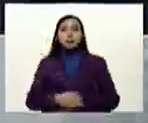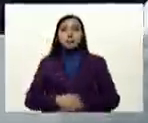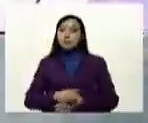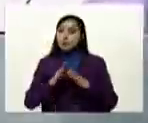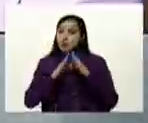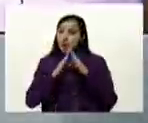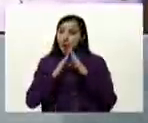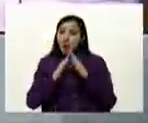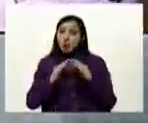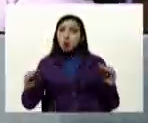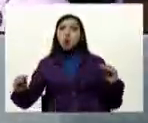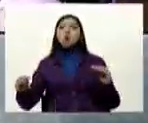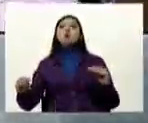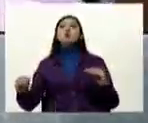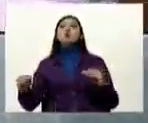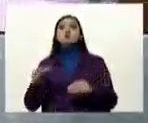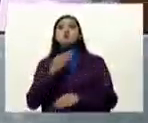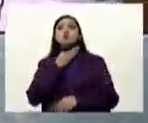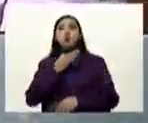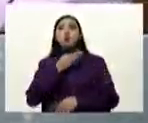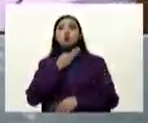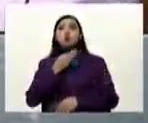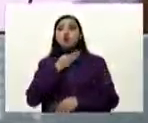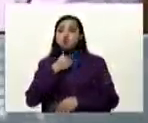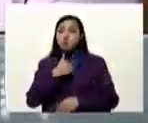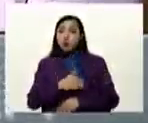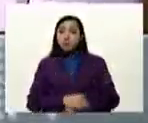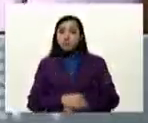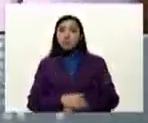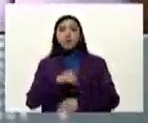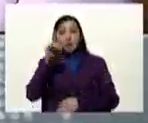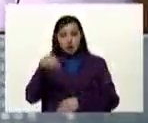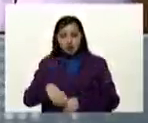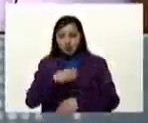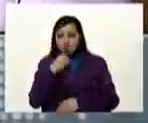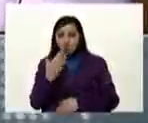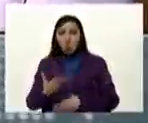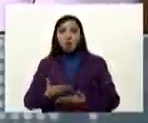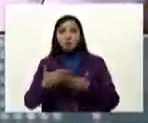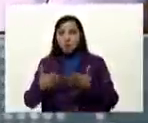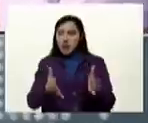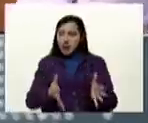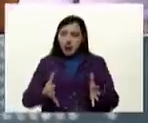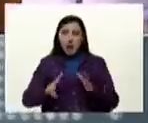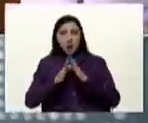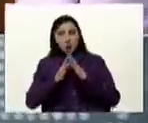todos nos gusta y a todos les hace bien. Es un ganar-ganar.